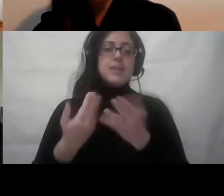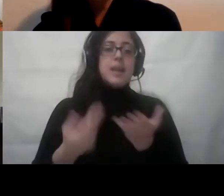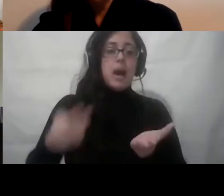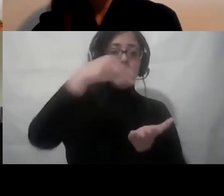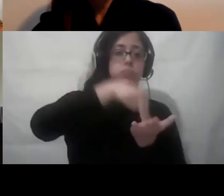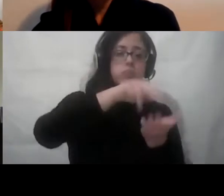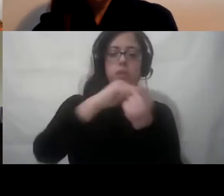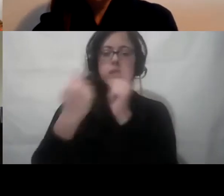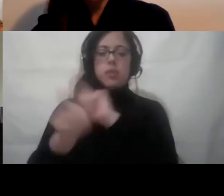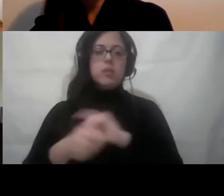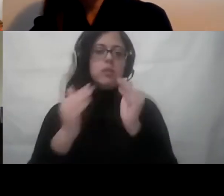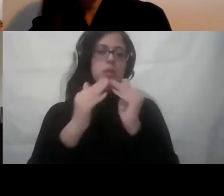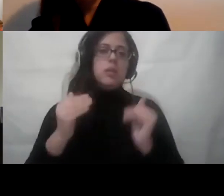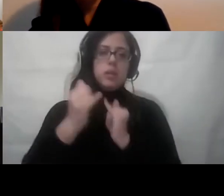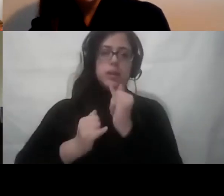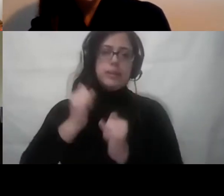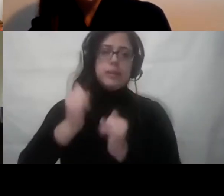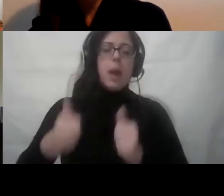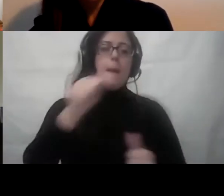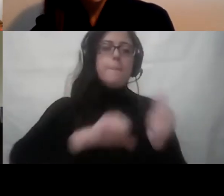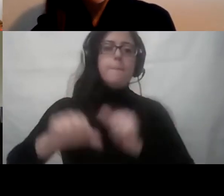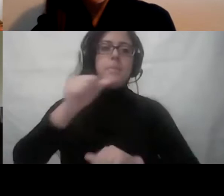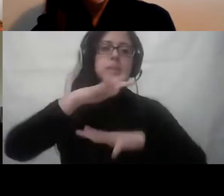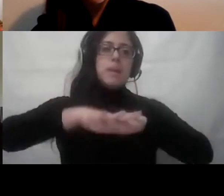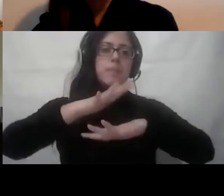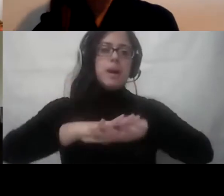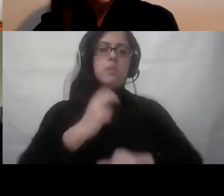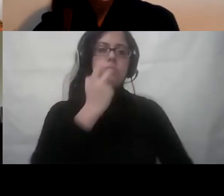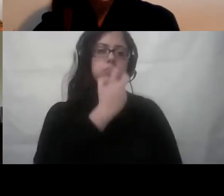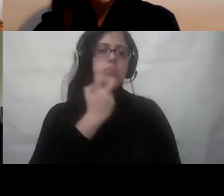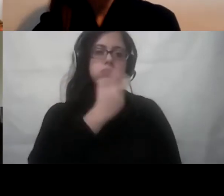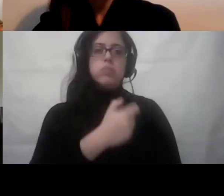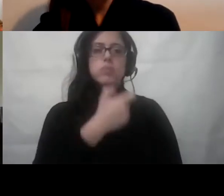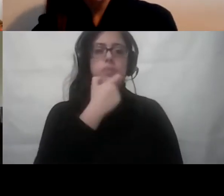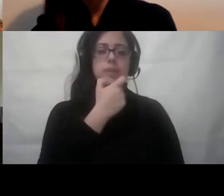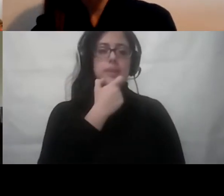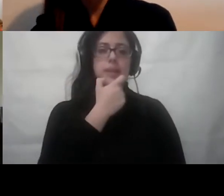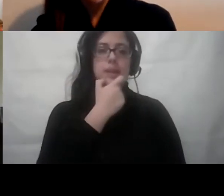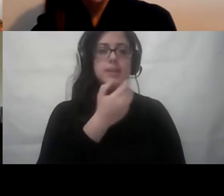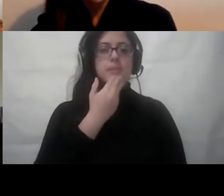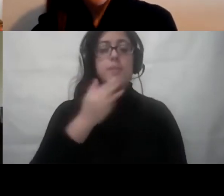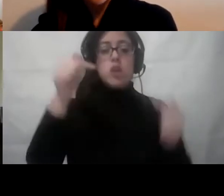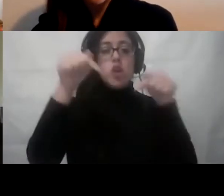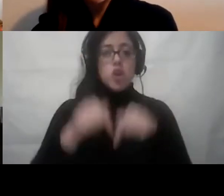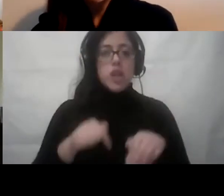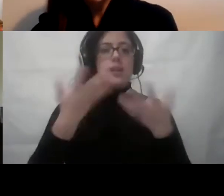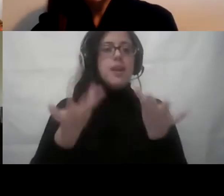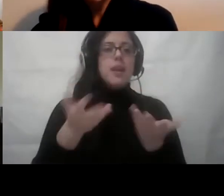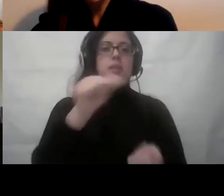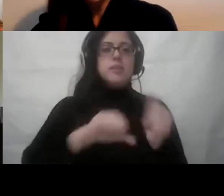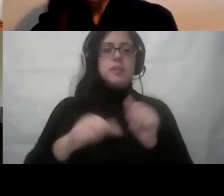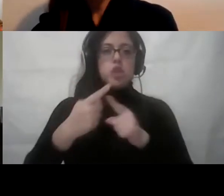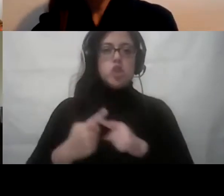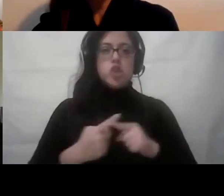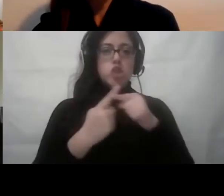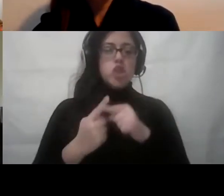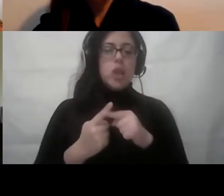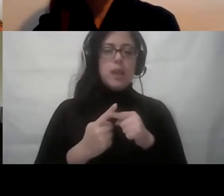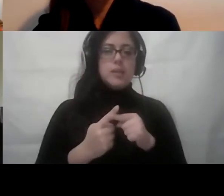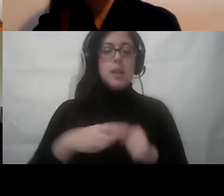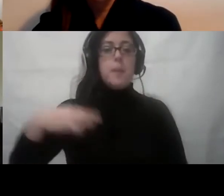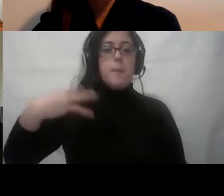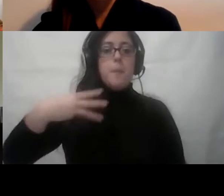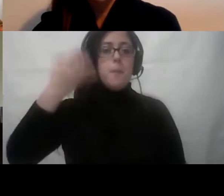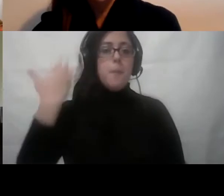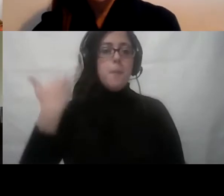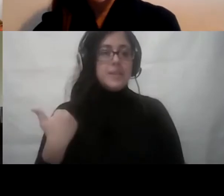en línea para ciencias, matemáticas, lenguaje, inglés y hoy ciencias sociales. El martes pasado,